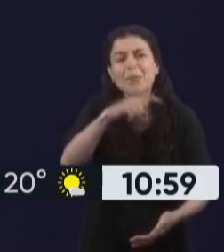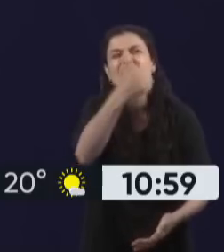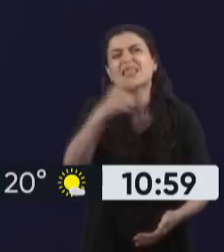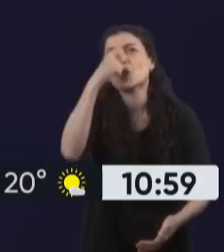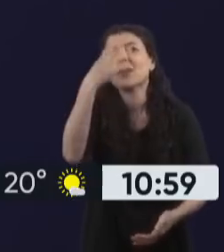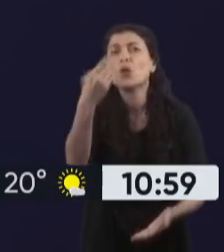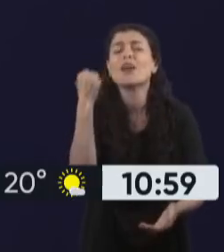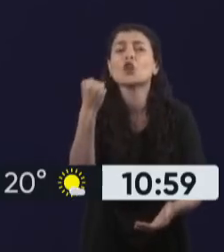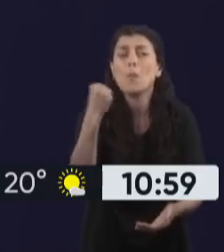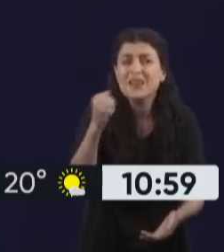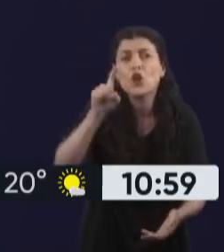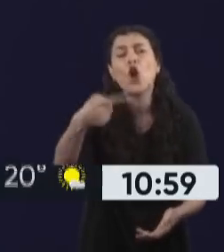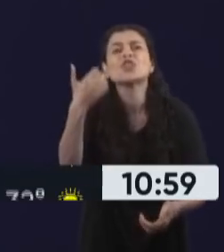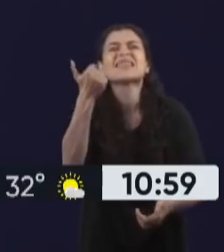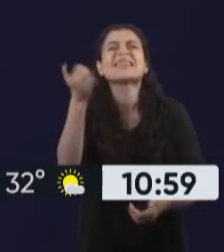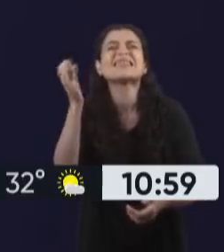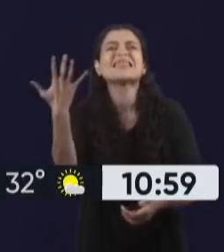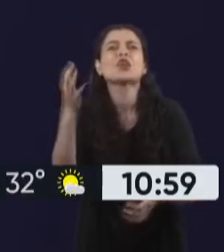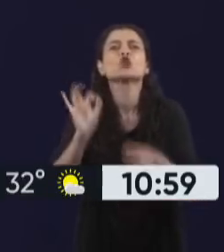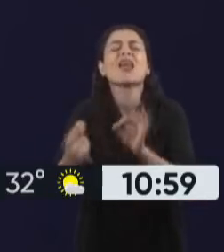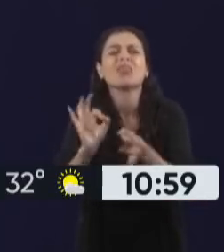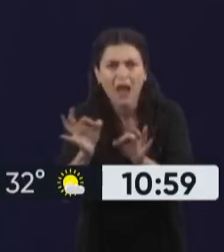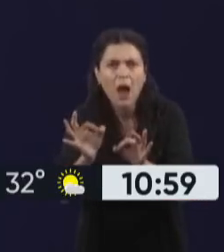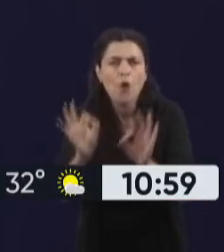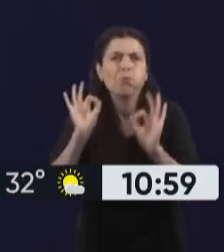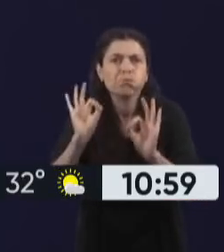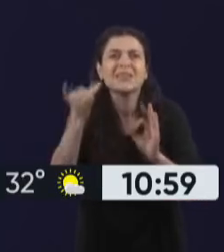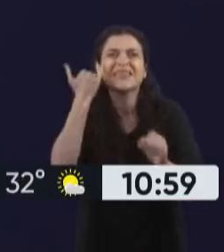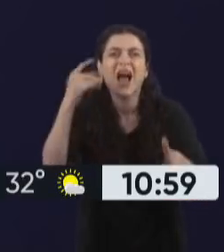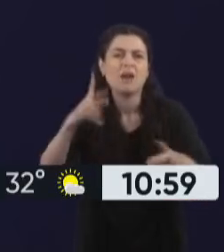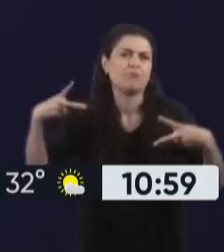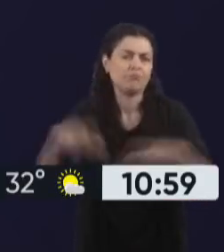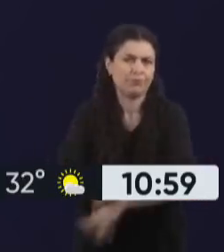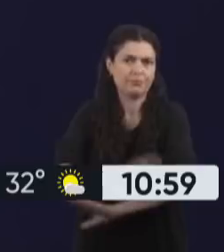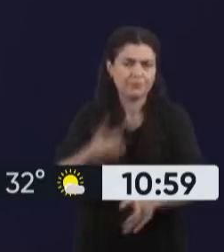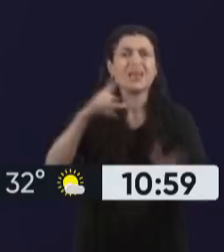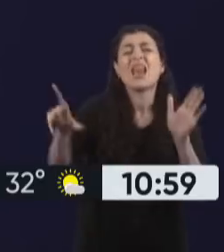21.827.624 pesos con 65 centavos. El beneficio previsto por la ley